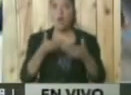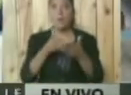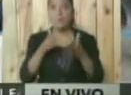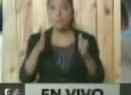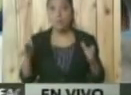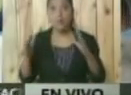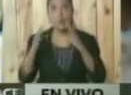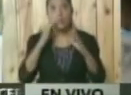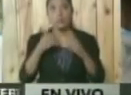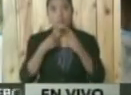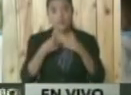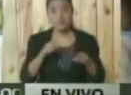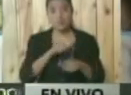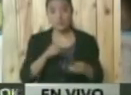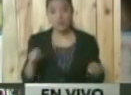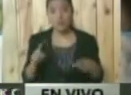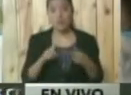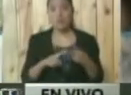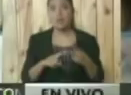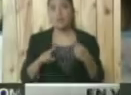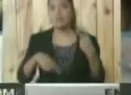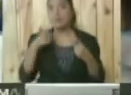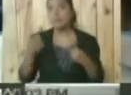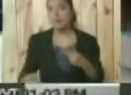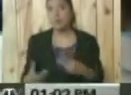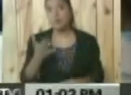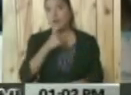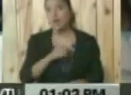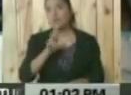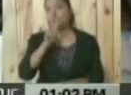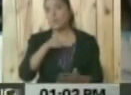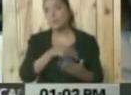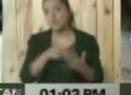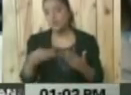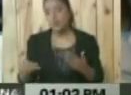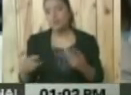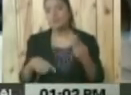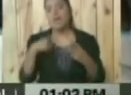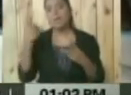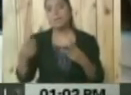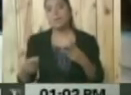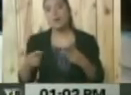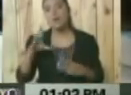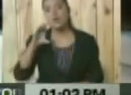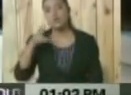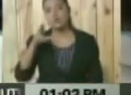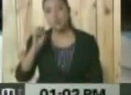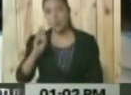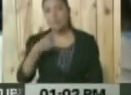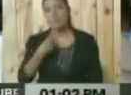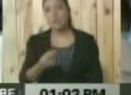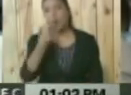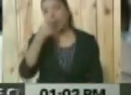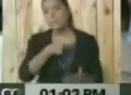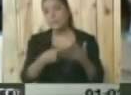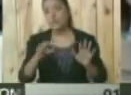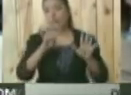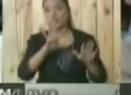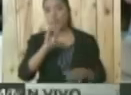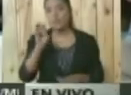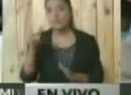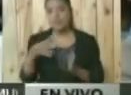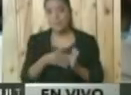así no como dicen ustedes. Después dijeron que no eran 2.600.000, sino 2 millones. Después el señor Chuo Torrealba dijo que eran 1.900.000